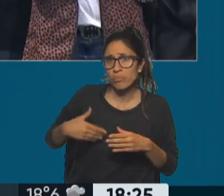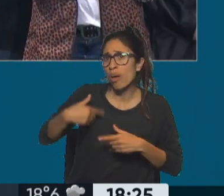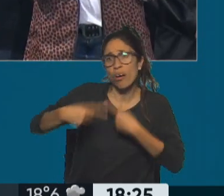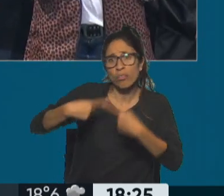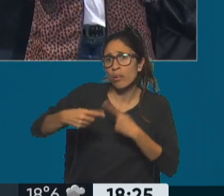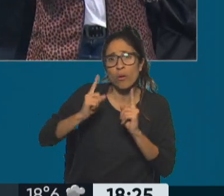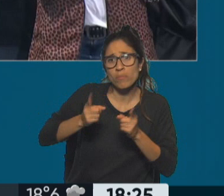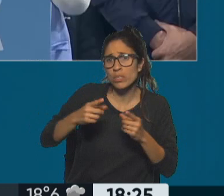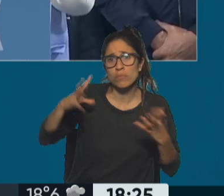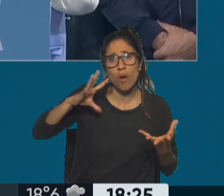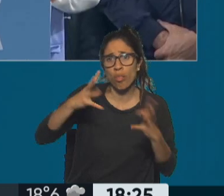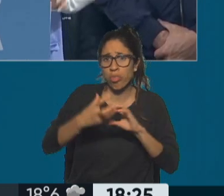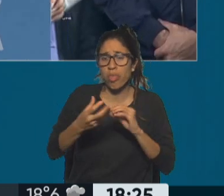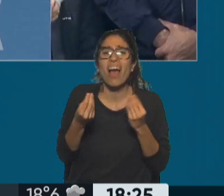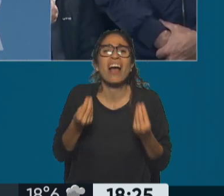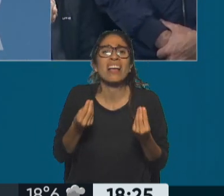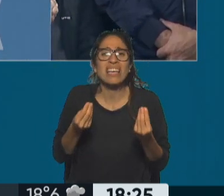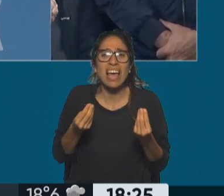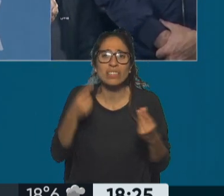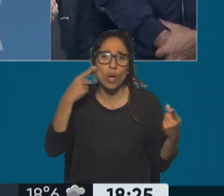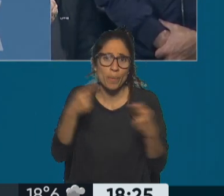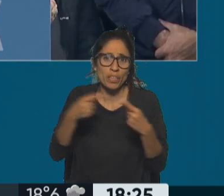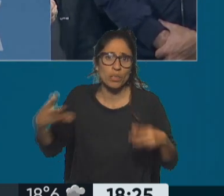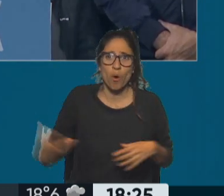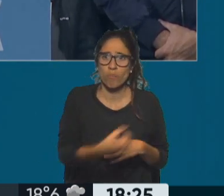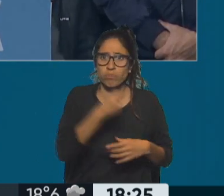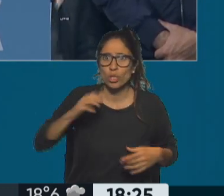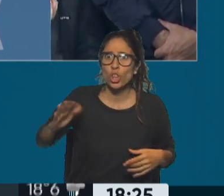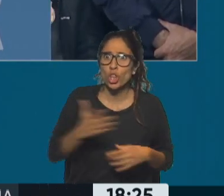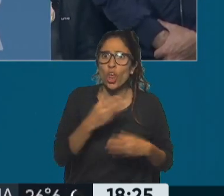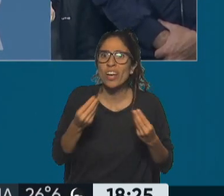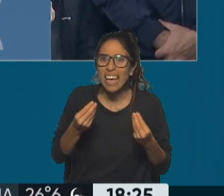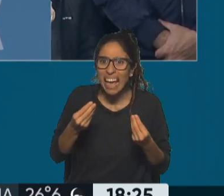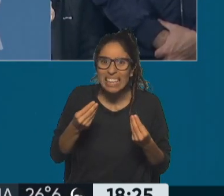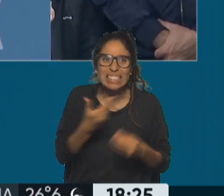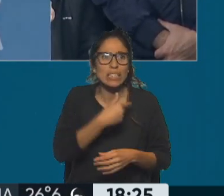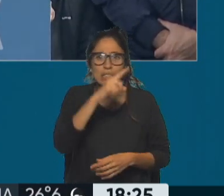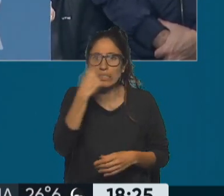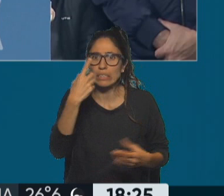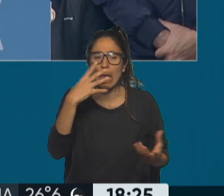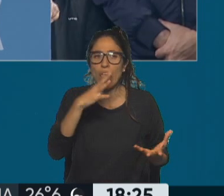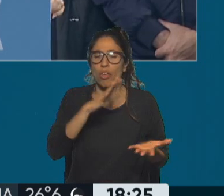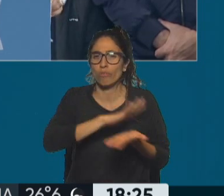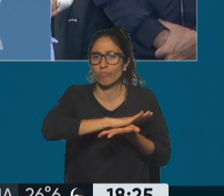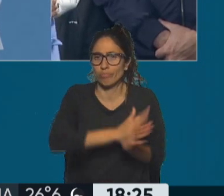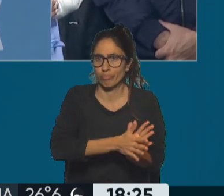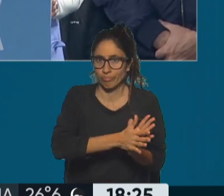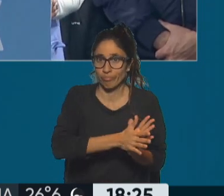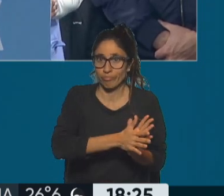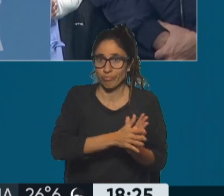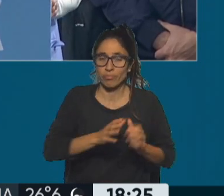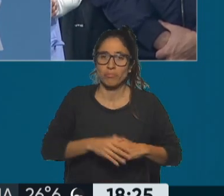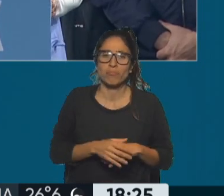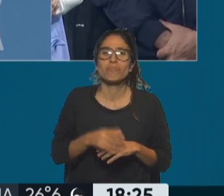significa destruir el Estado, dejar al ciudadano desprovisto, casi te diría de todo, porque van incluso contra la